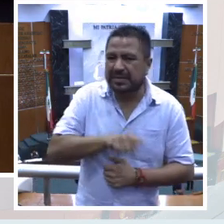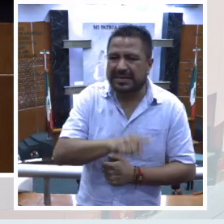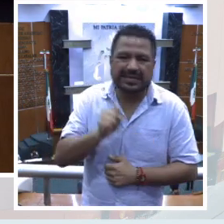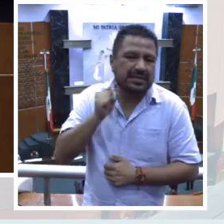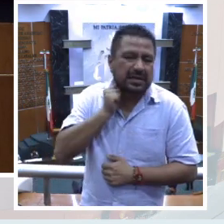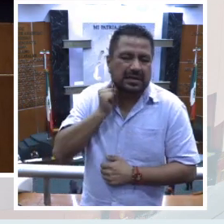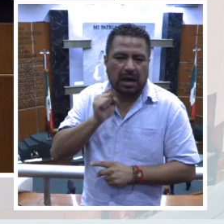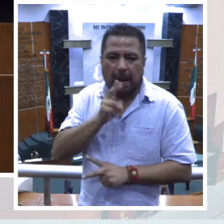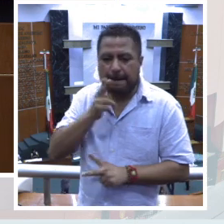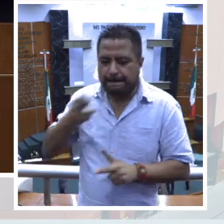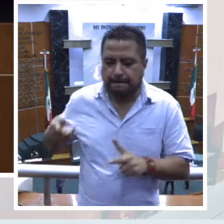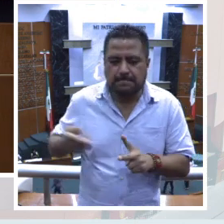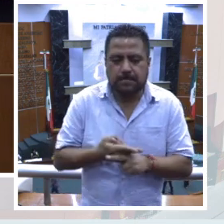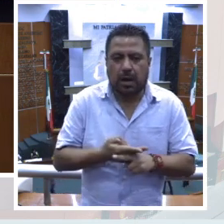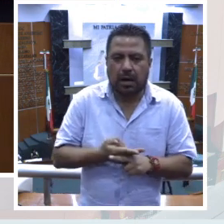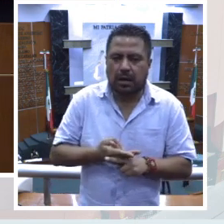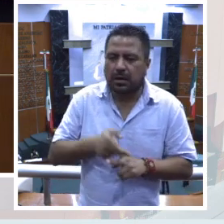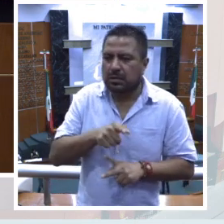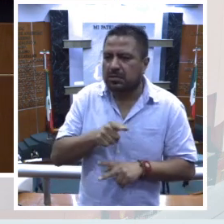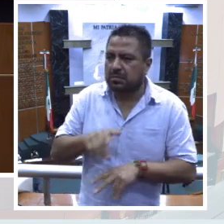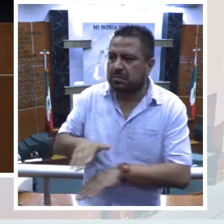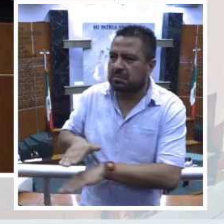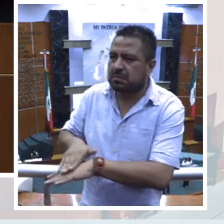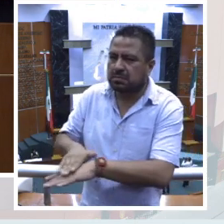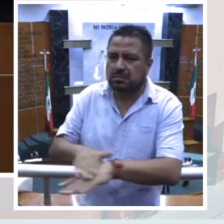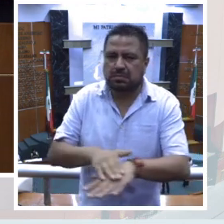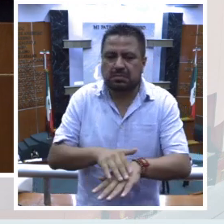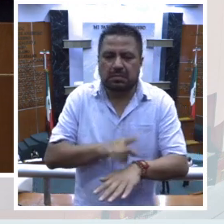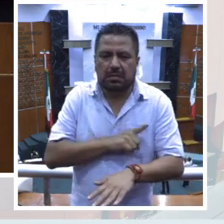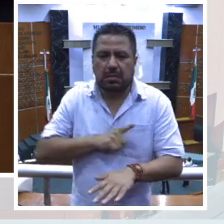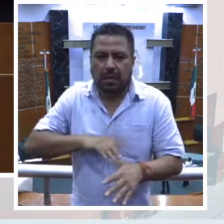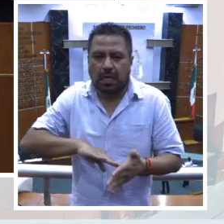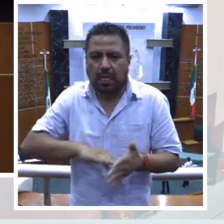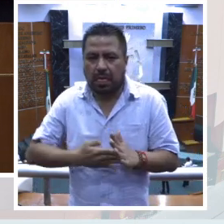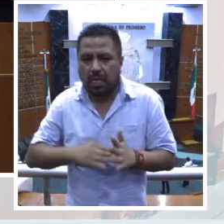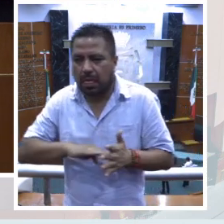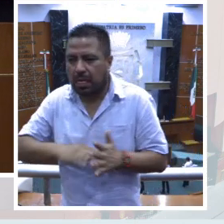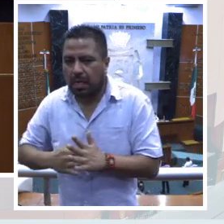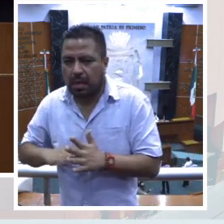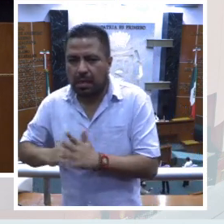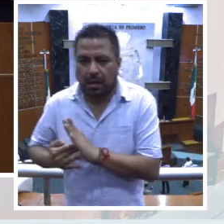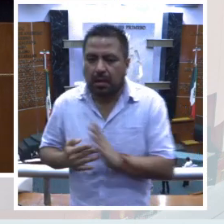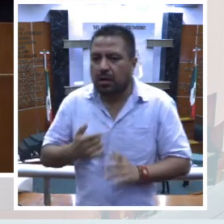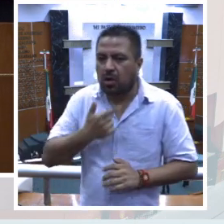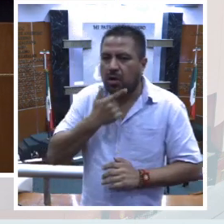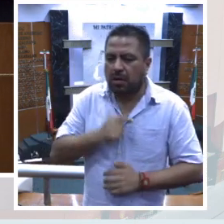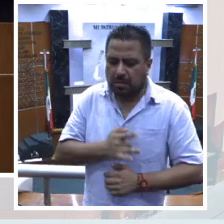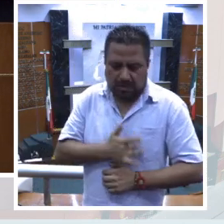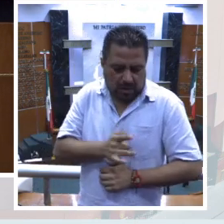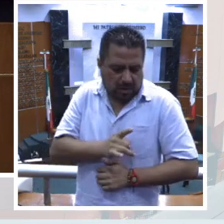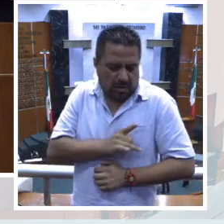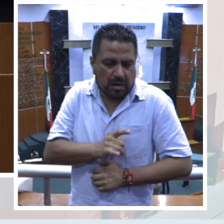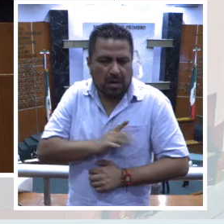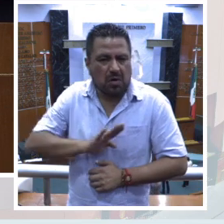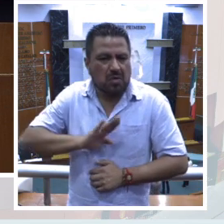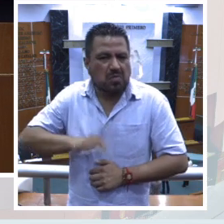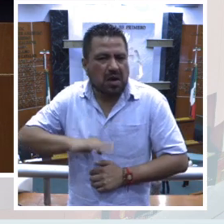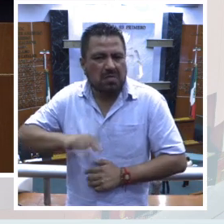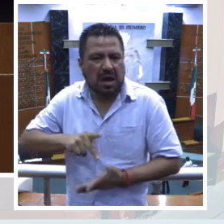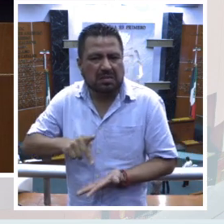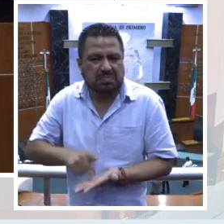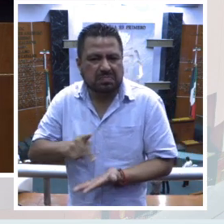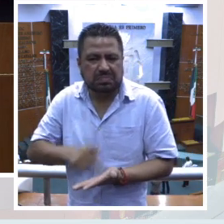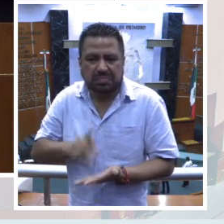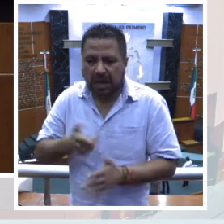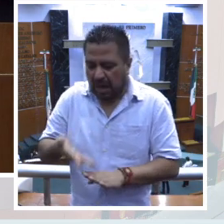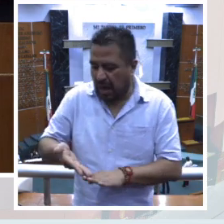asesinarlo dijo a quienes trataban de disuadirlo los hombres tímidos mueren mil veces antes de